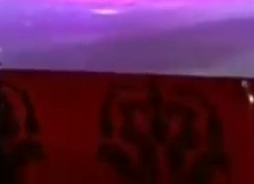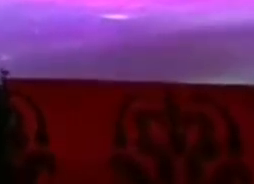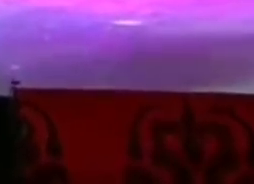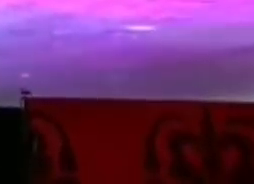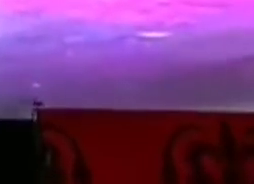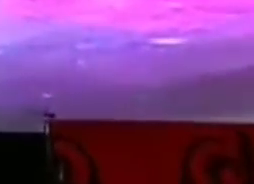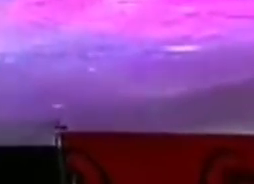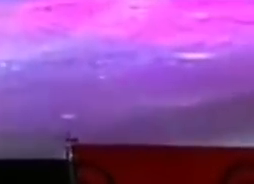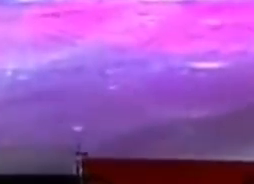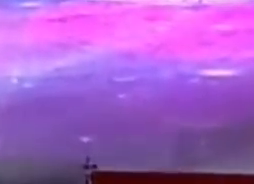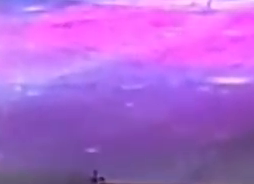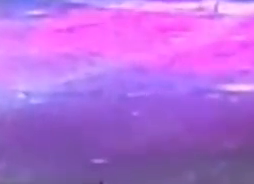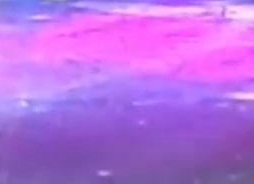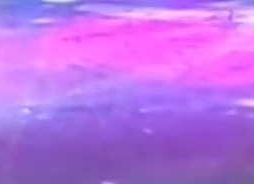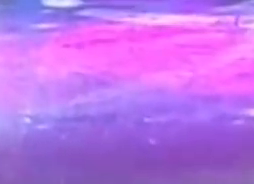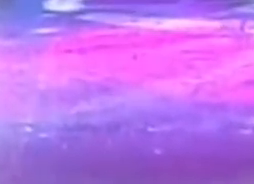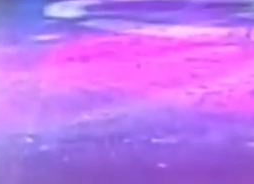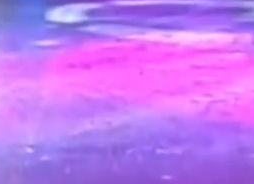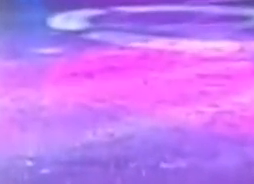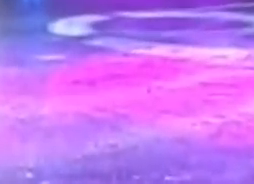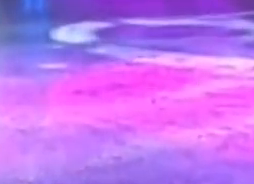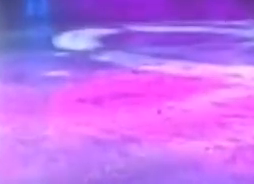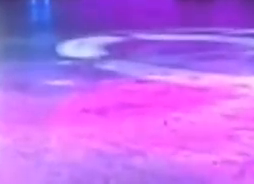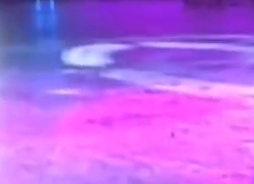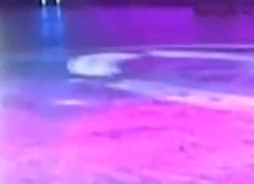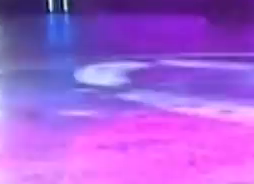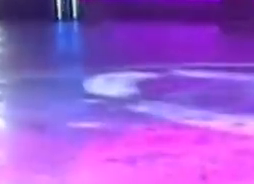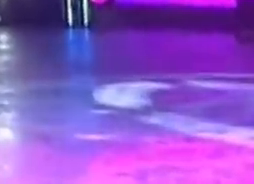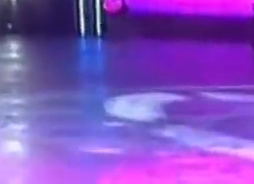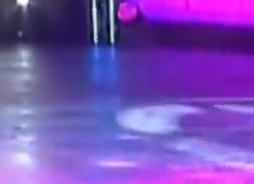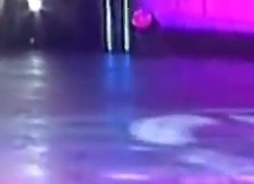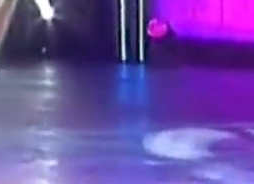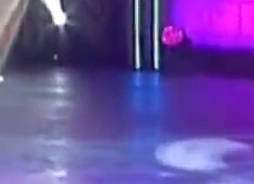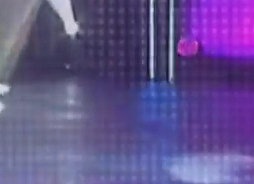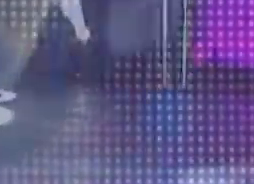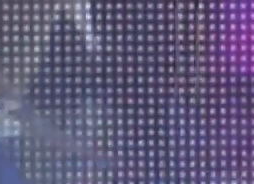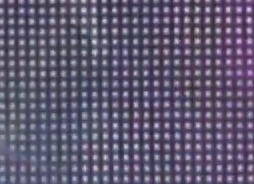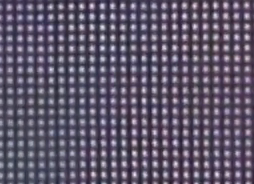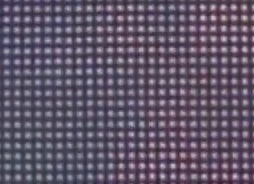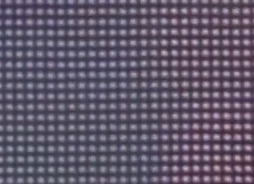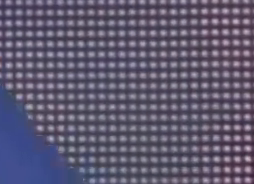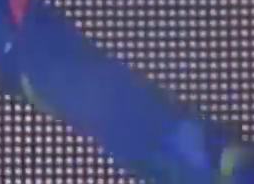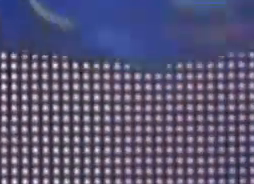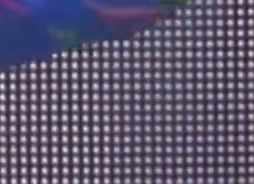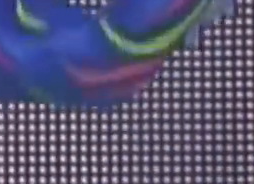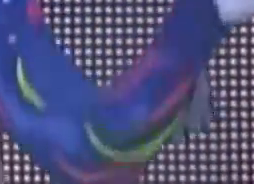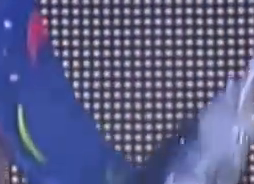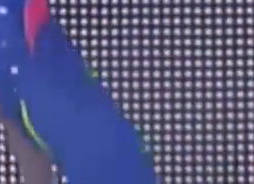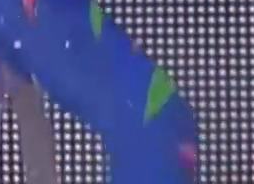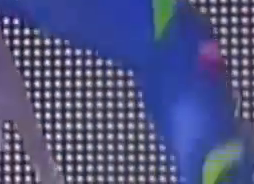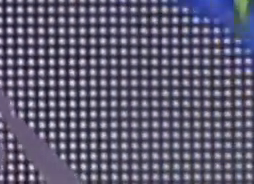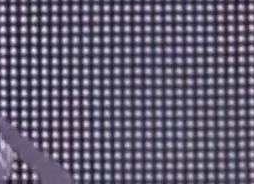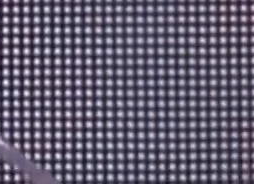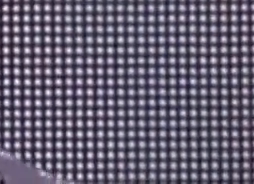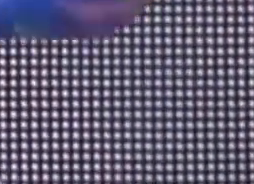Tiamat, reina del planeta Marduk, guardiana de la gema del infinito,